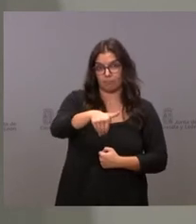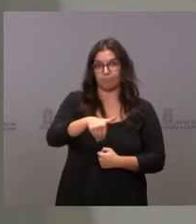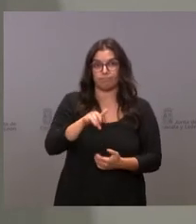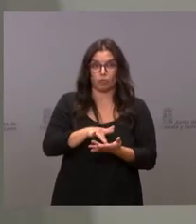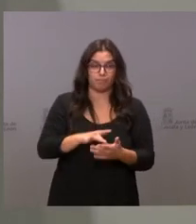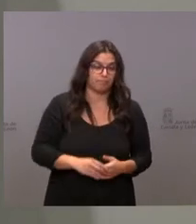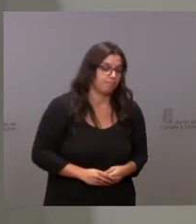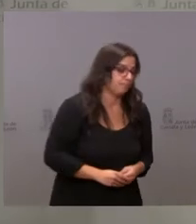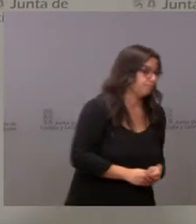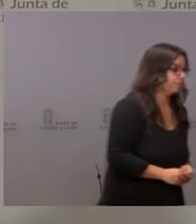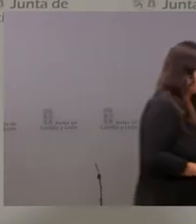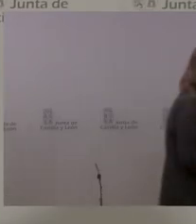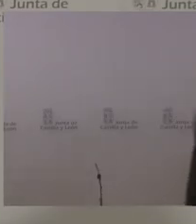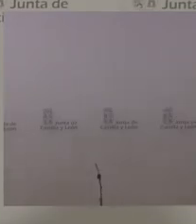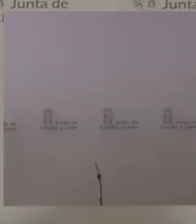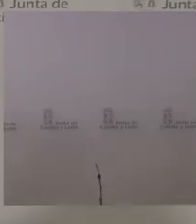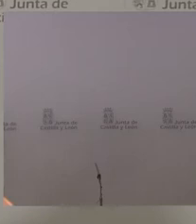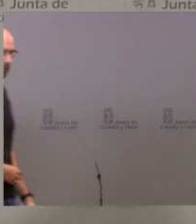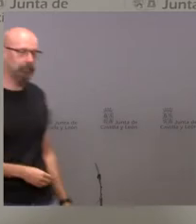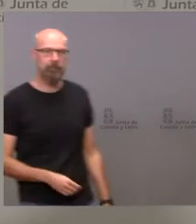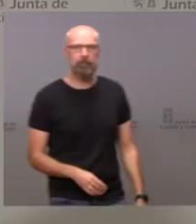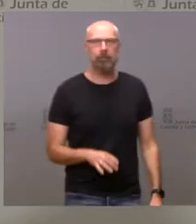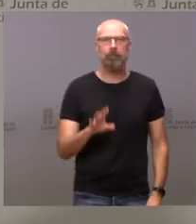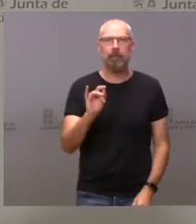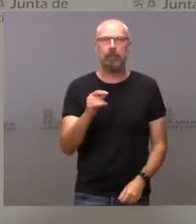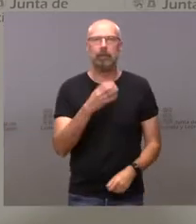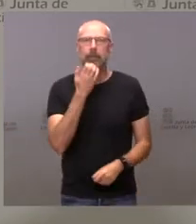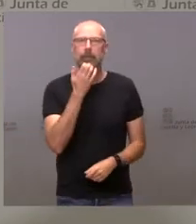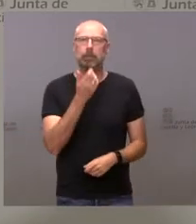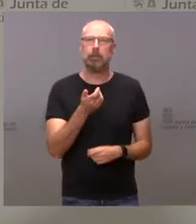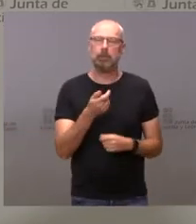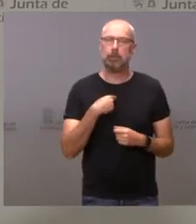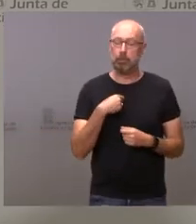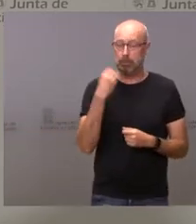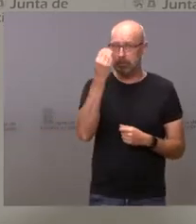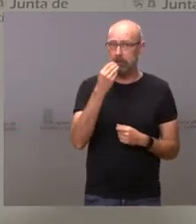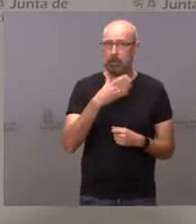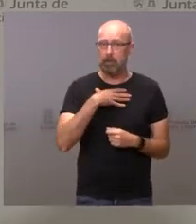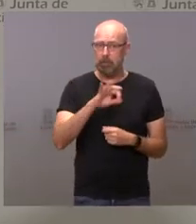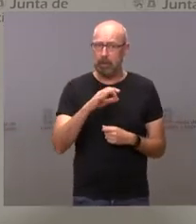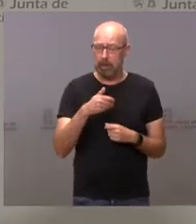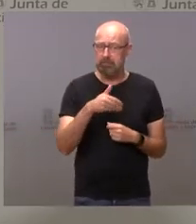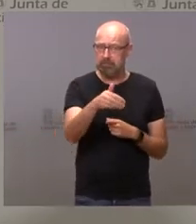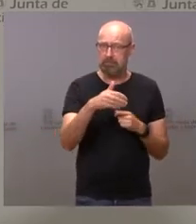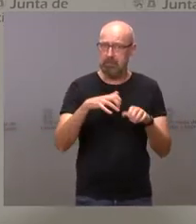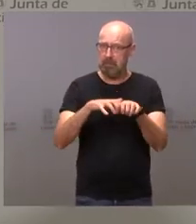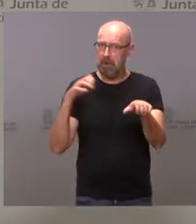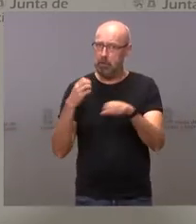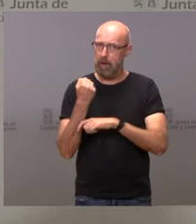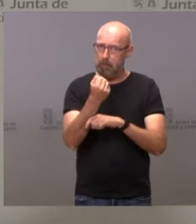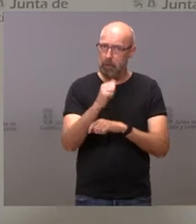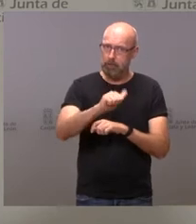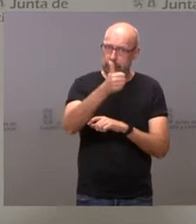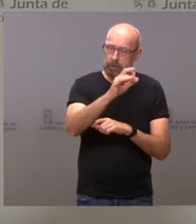encima. Sí, cuando dice que confían en obtener una mayoría, ¿se refiere a que tienen conversaciones con